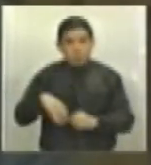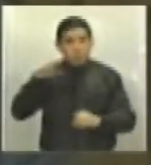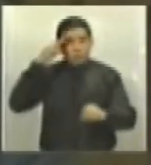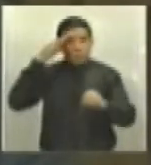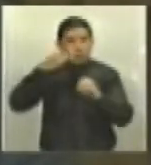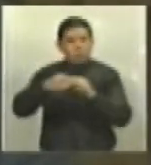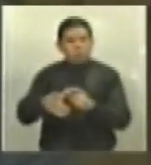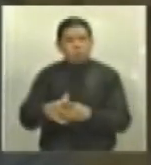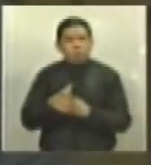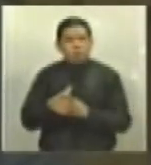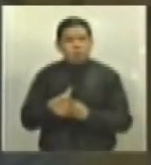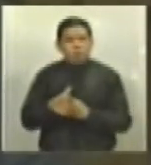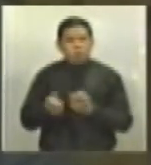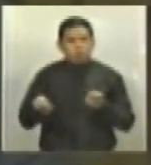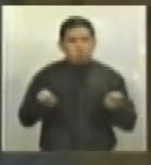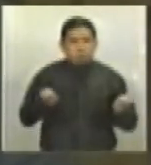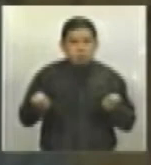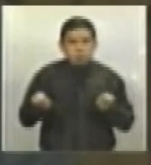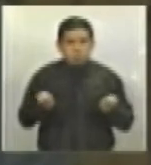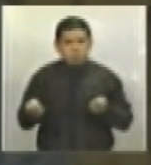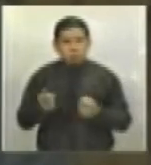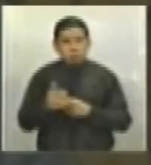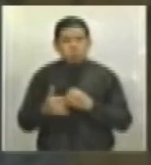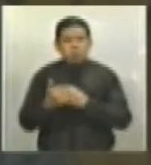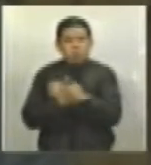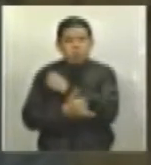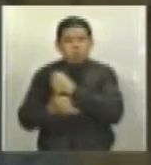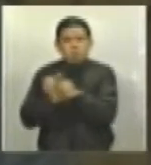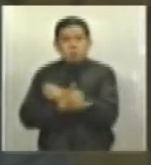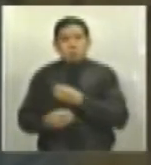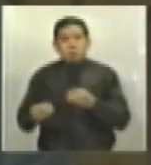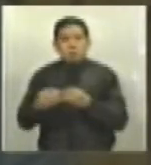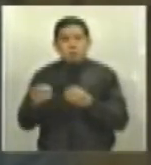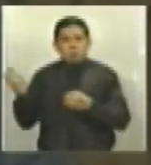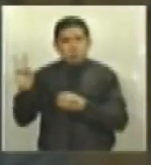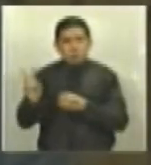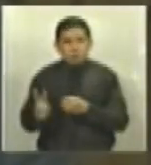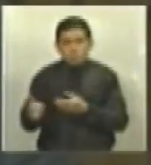urgentes medidas entre todos los países, incluida Venezuela, a fin